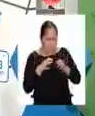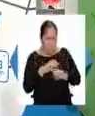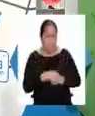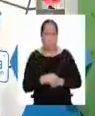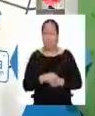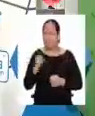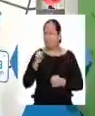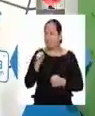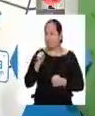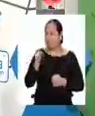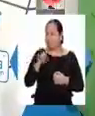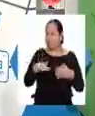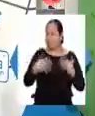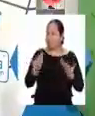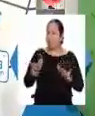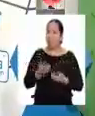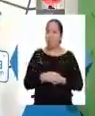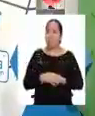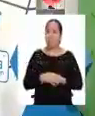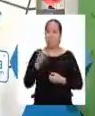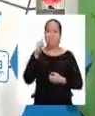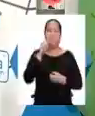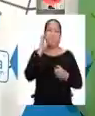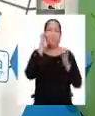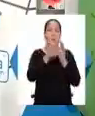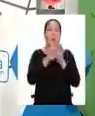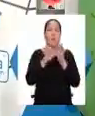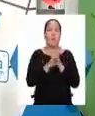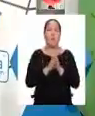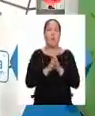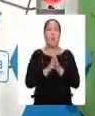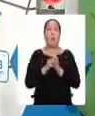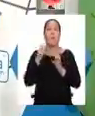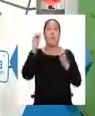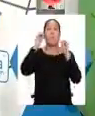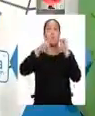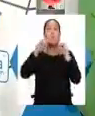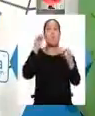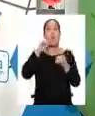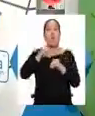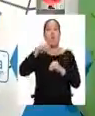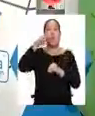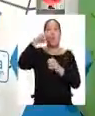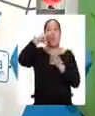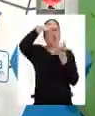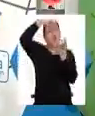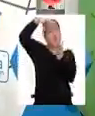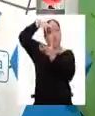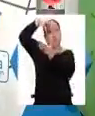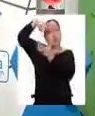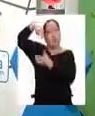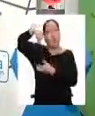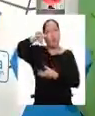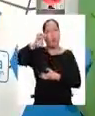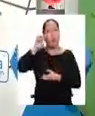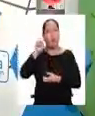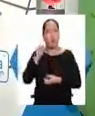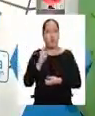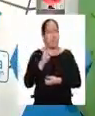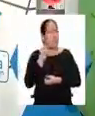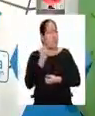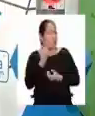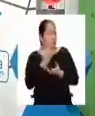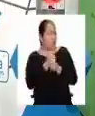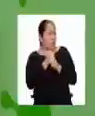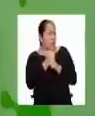En cierto nivel, sí. Es el caso de la siembra de nubes. Sí, creo que he oído hablar algo de eso. ¿Cómo es que